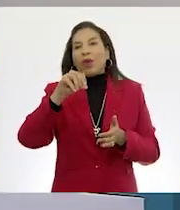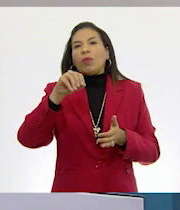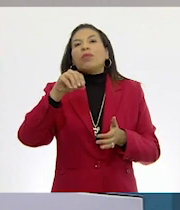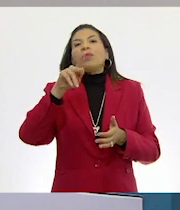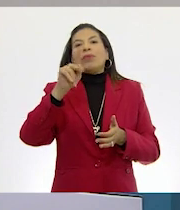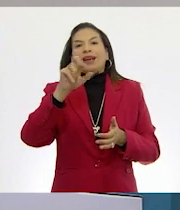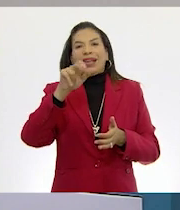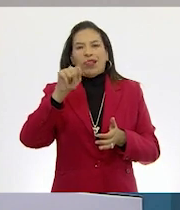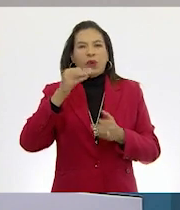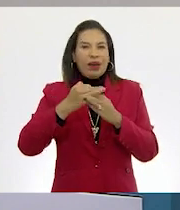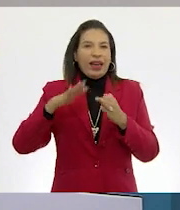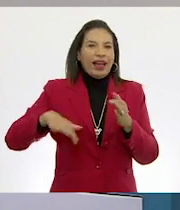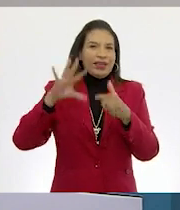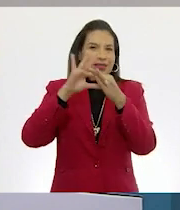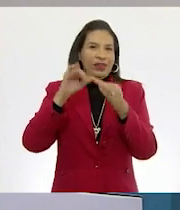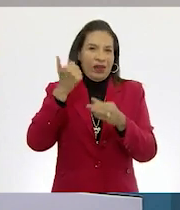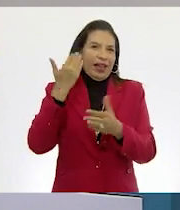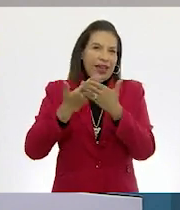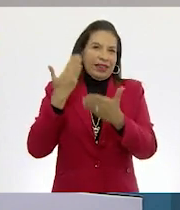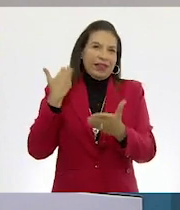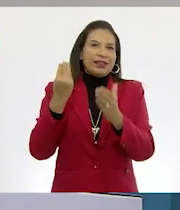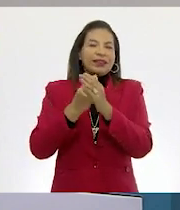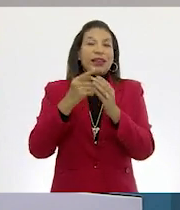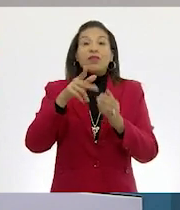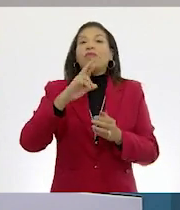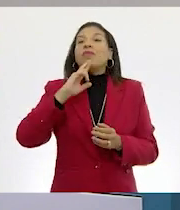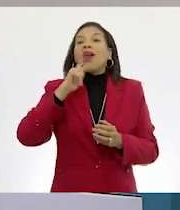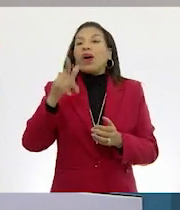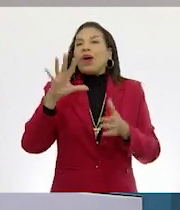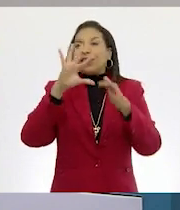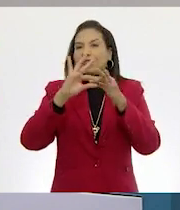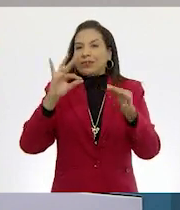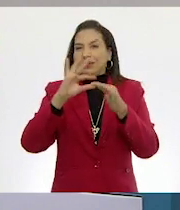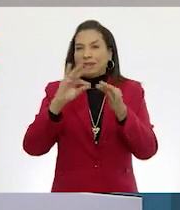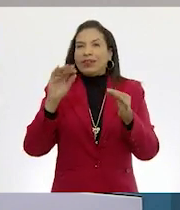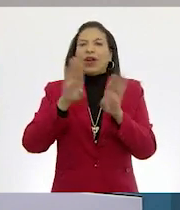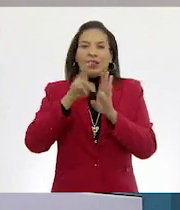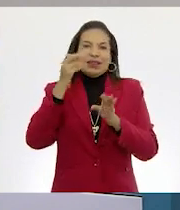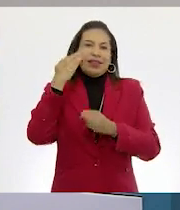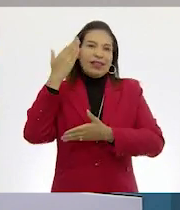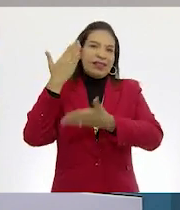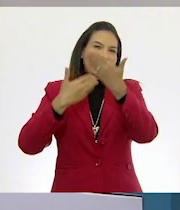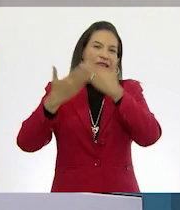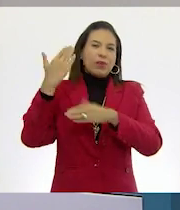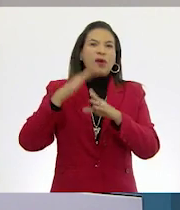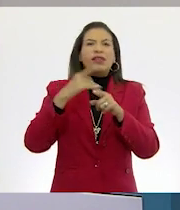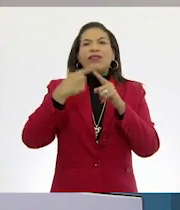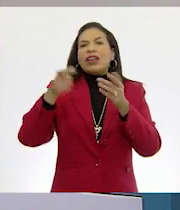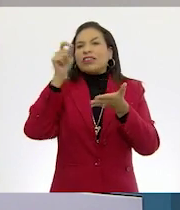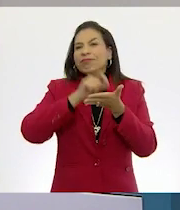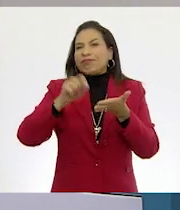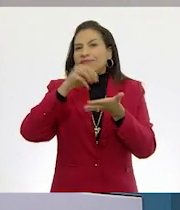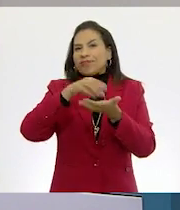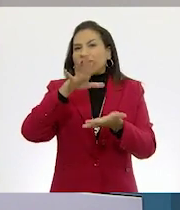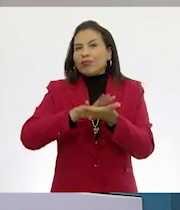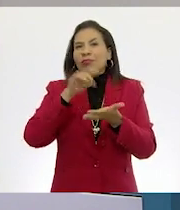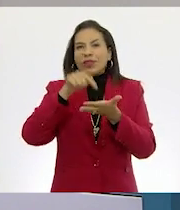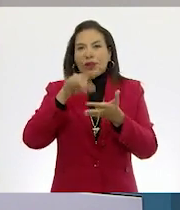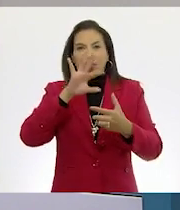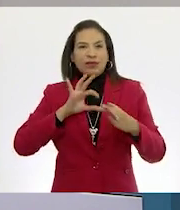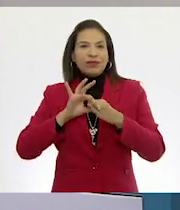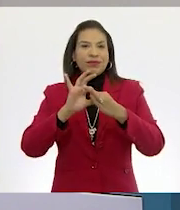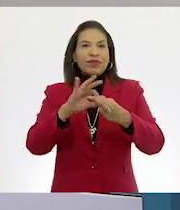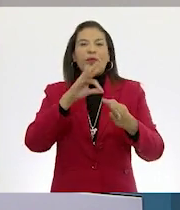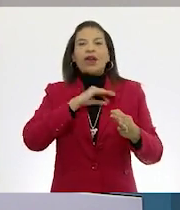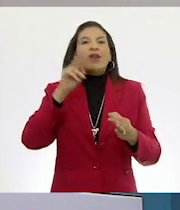ya hemos hablado en otras clases, fue uno de los mejores narradores de esa época y su gran cantidad de escritos nos llevan de la mano